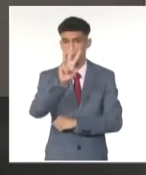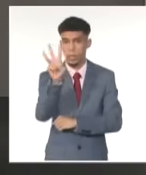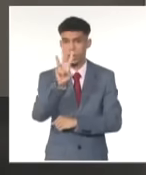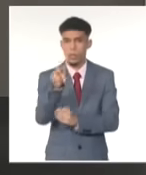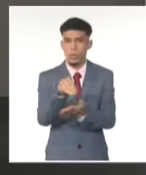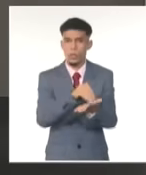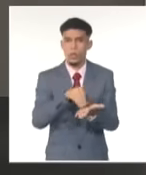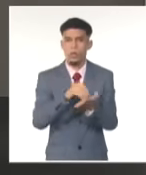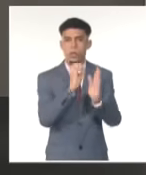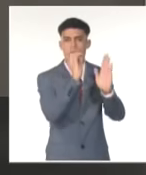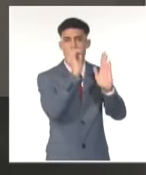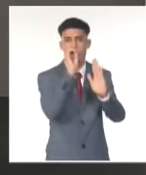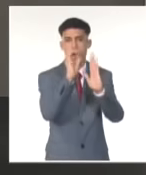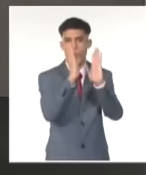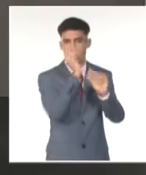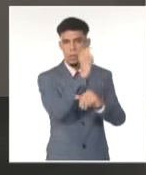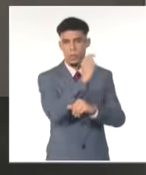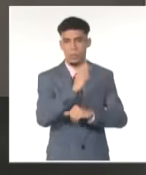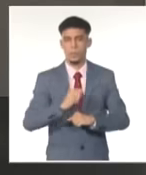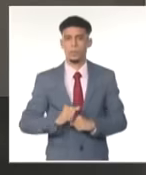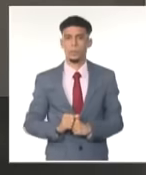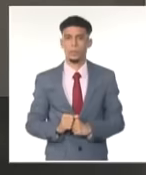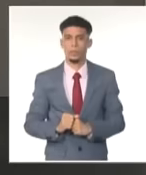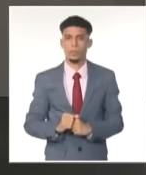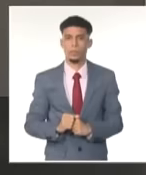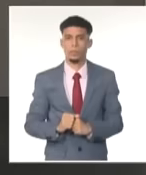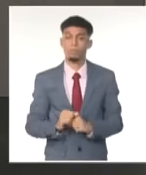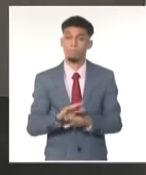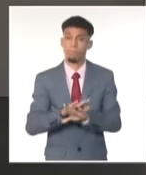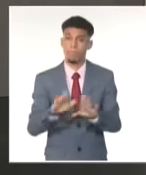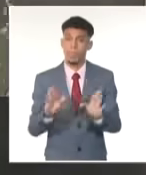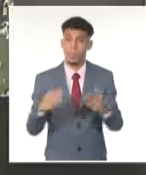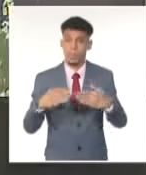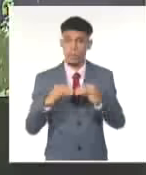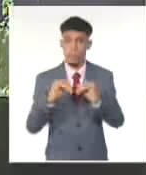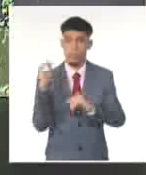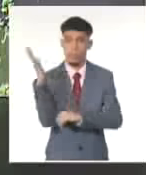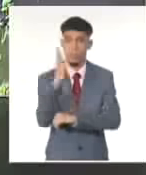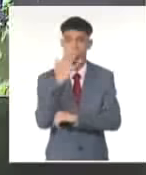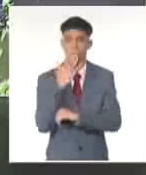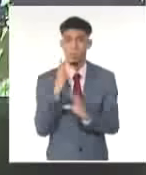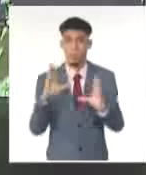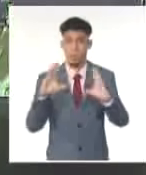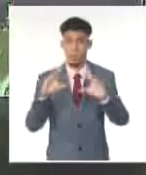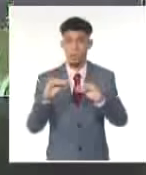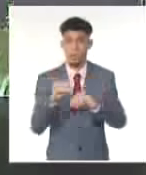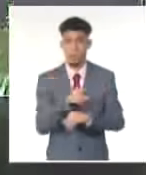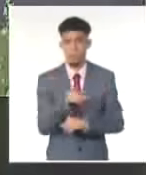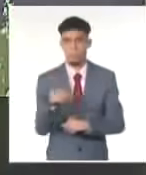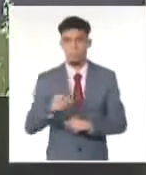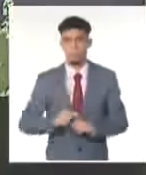la parte oriental del territorio nacional. Así que este es el tiempo. Les deseo que pasen un día muy feliz y hasta mañana.